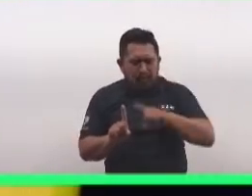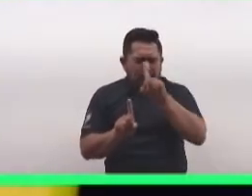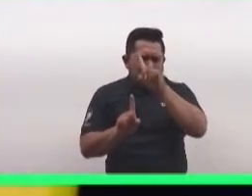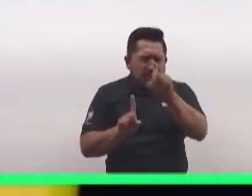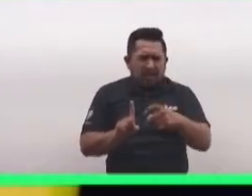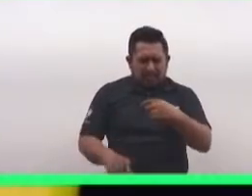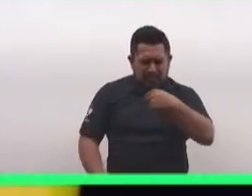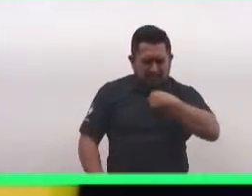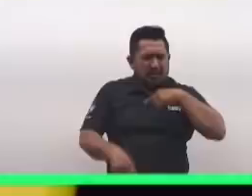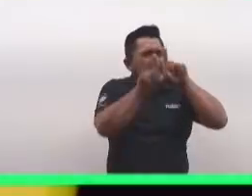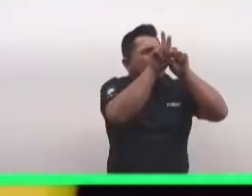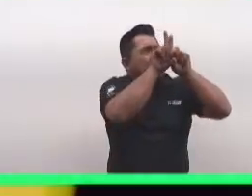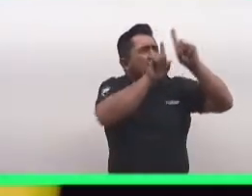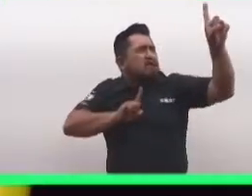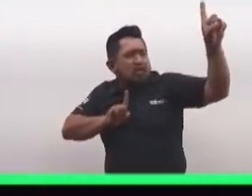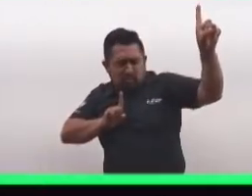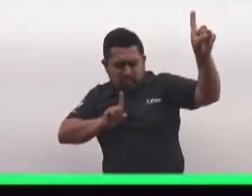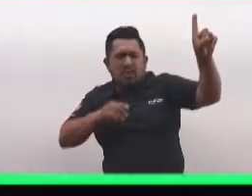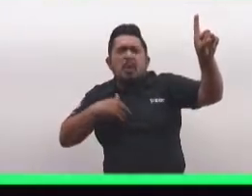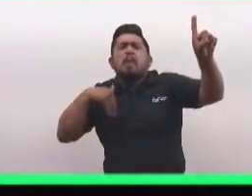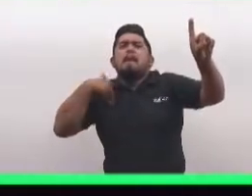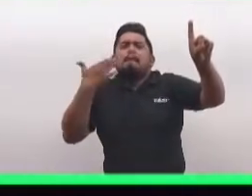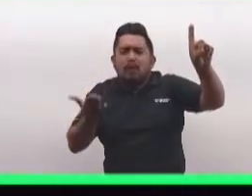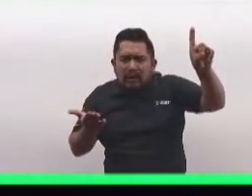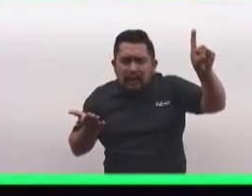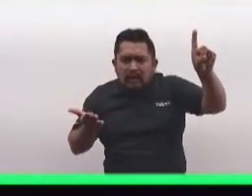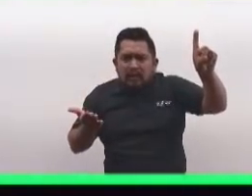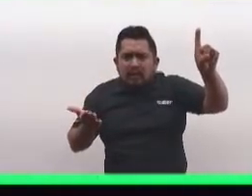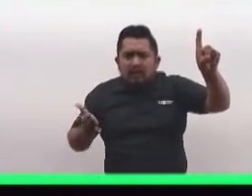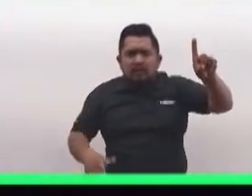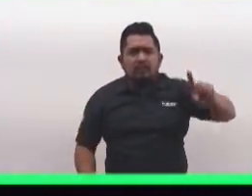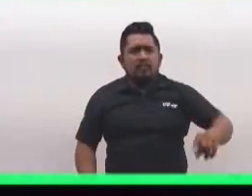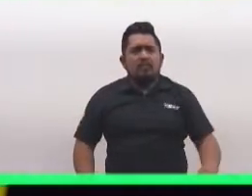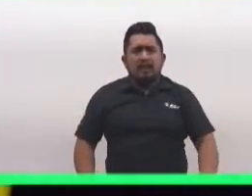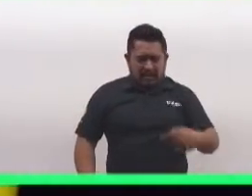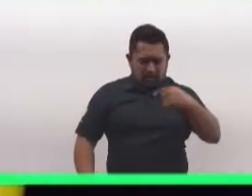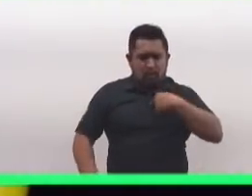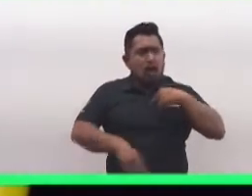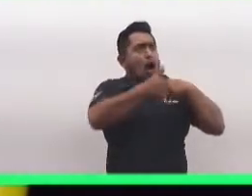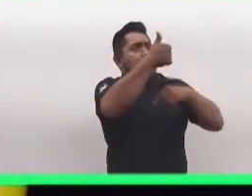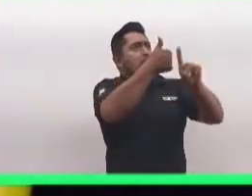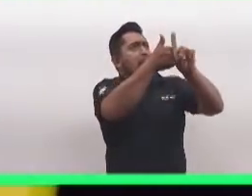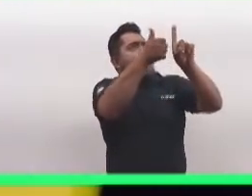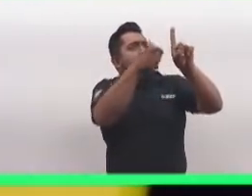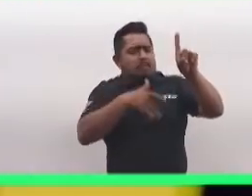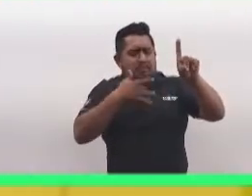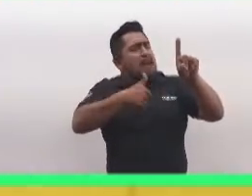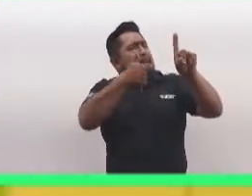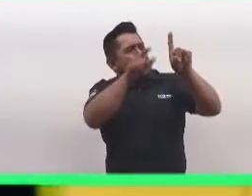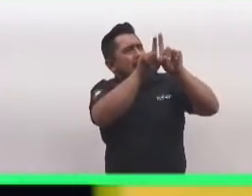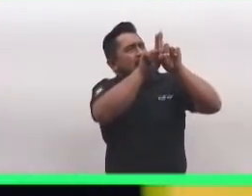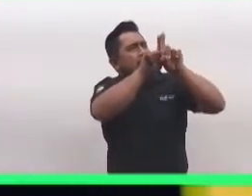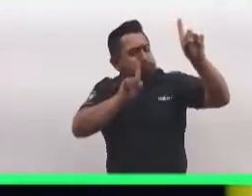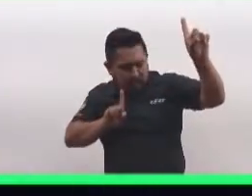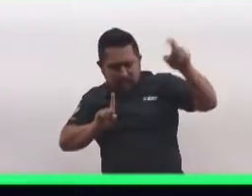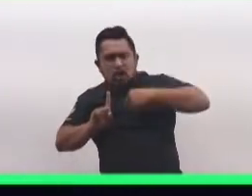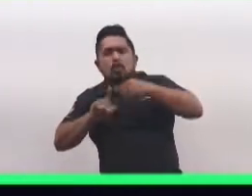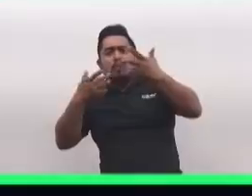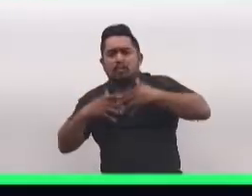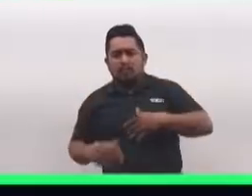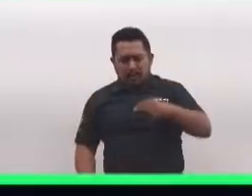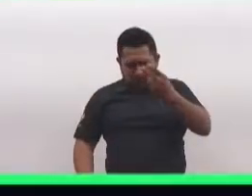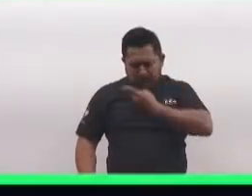qué habría yo de separarme de aquello que me hace bien porque había de separarme de aquel que me acepta con todos mis defectos